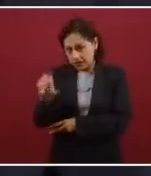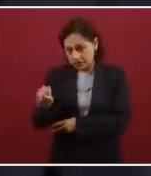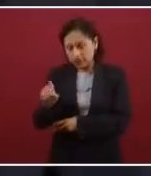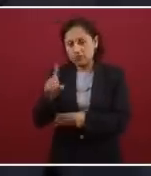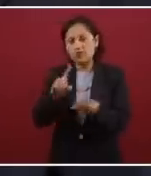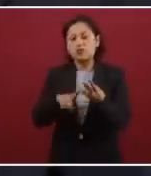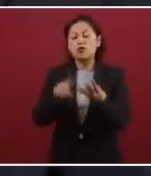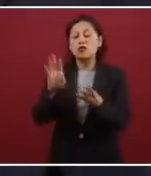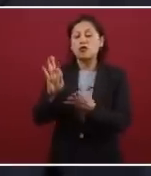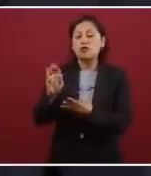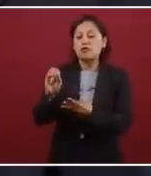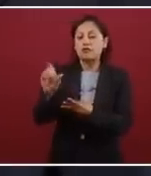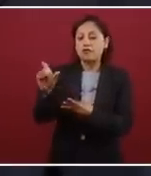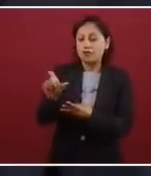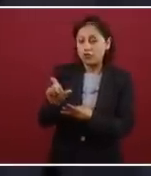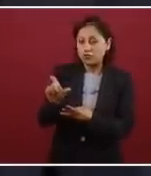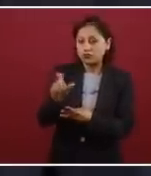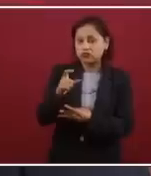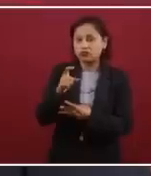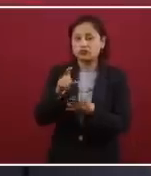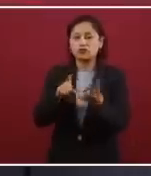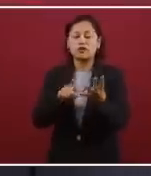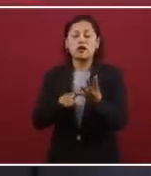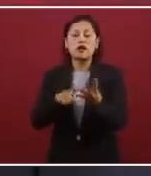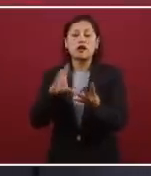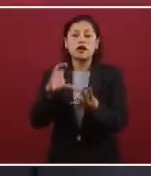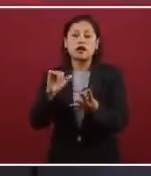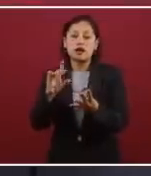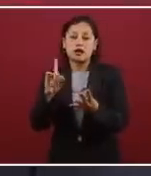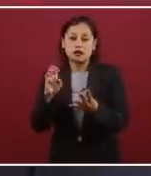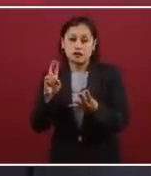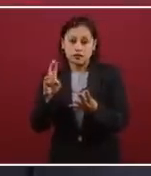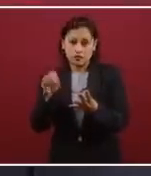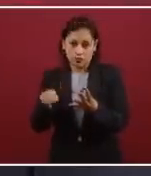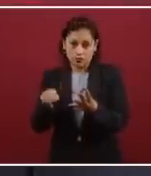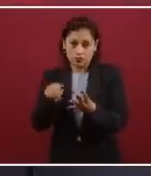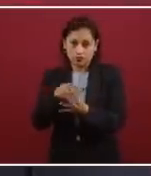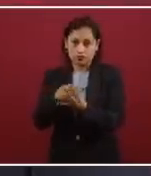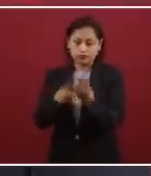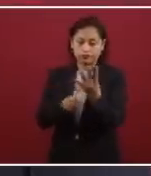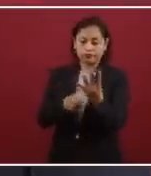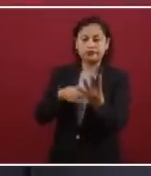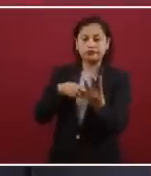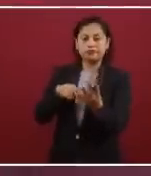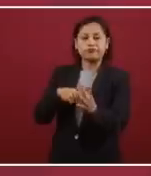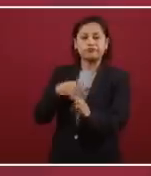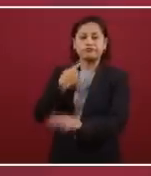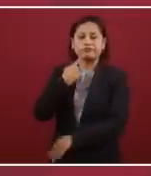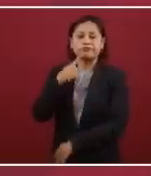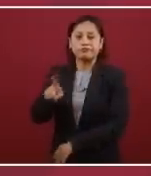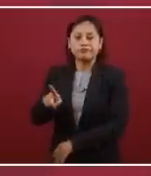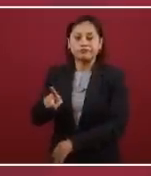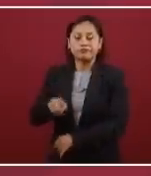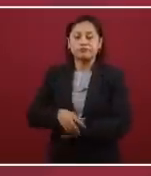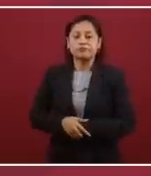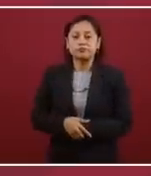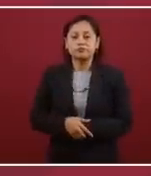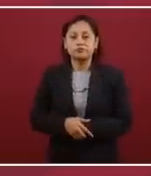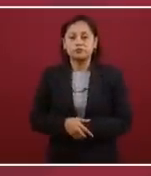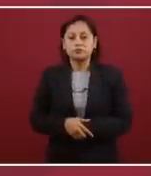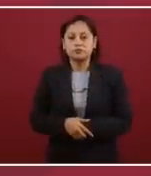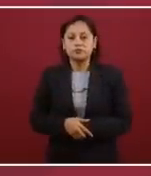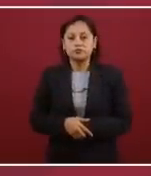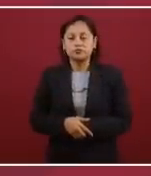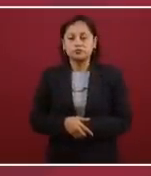contra Fox, contra Calderón. ¿Sí? Por eso